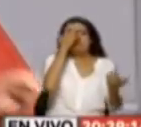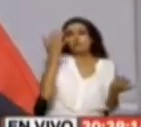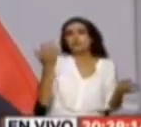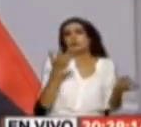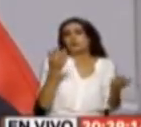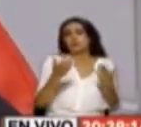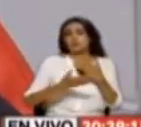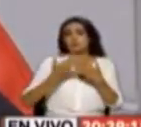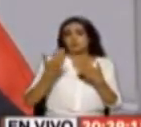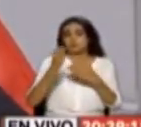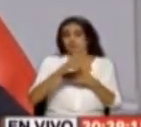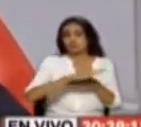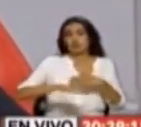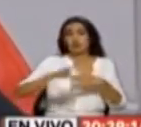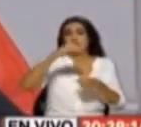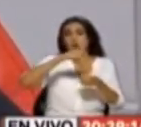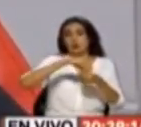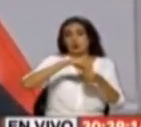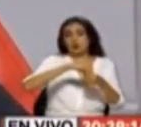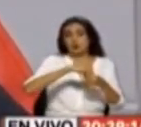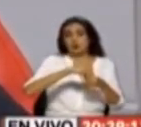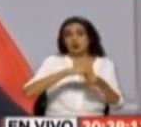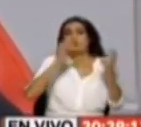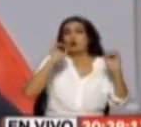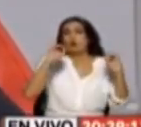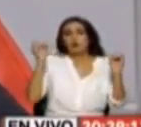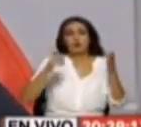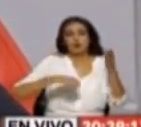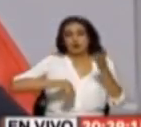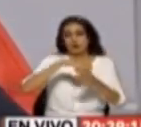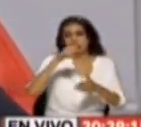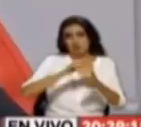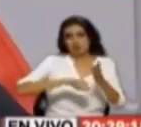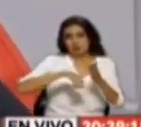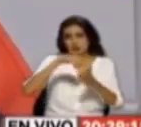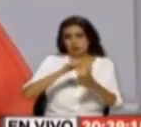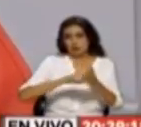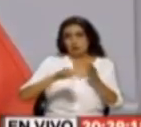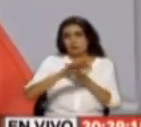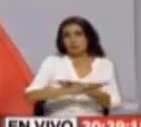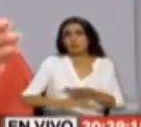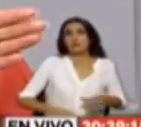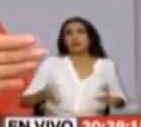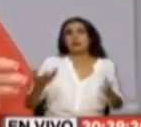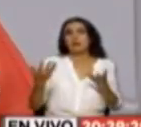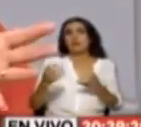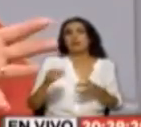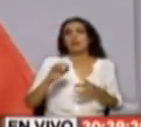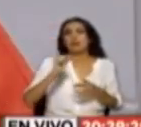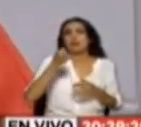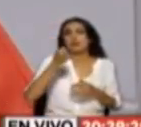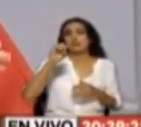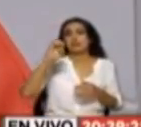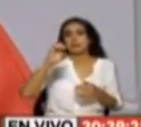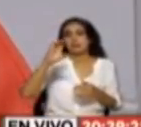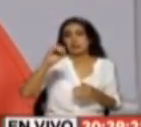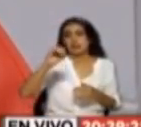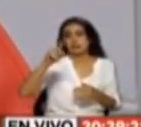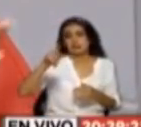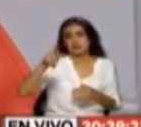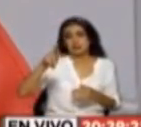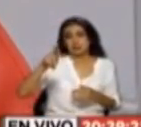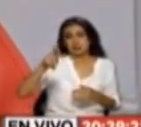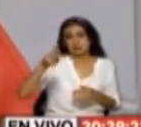Por ello, el Fondo Nacional de Garantías es sustancial. O el convenio que, por ejemplo, se firmara entre el SECOP, entre el SERCOP